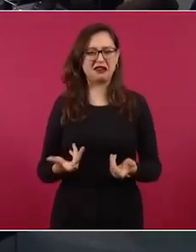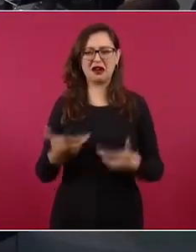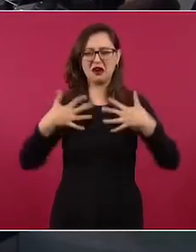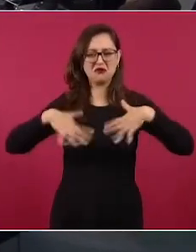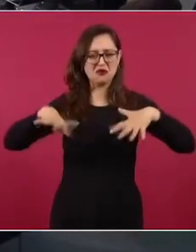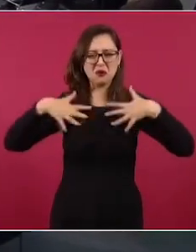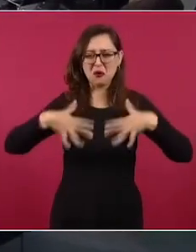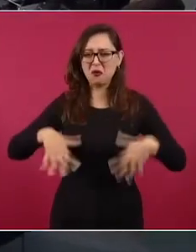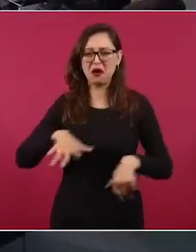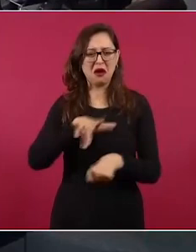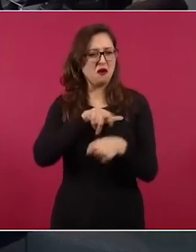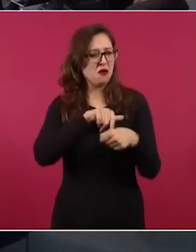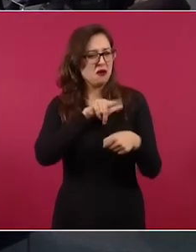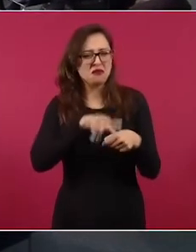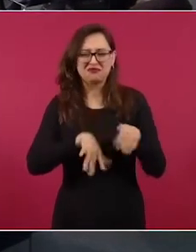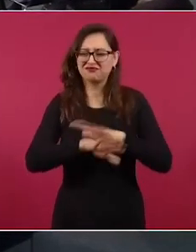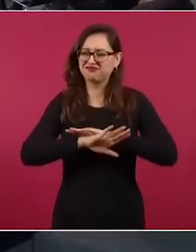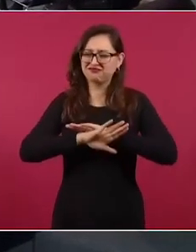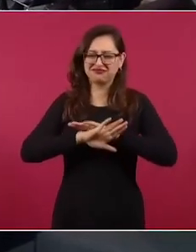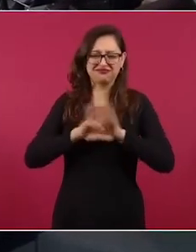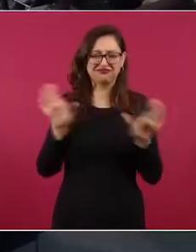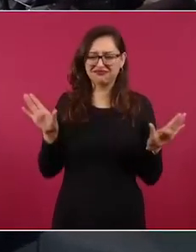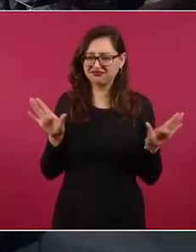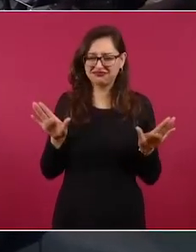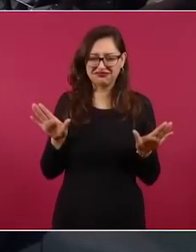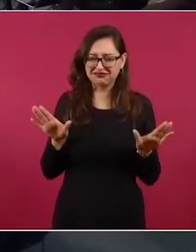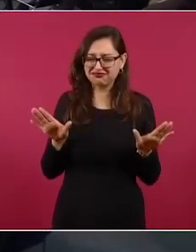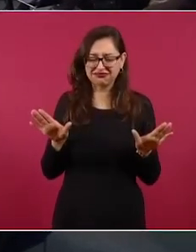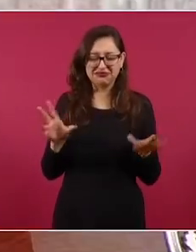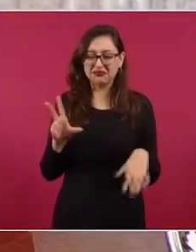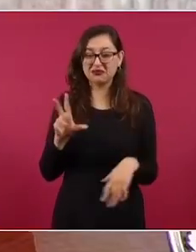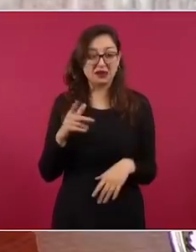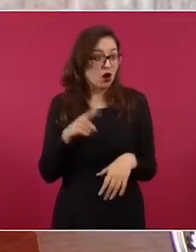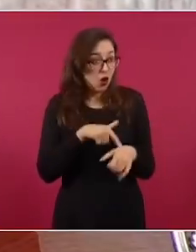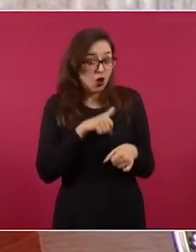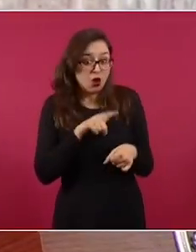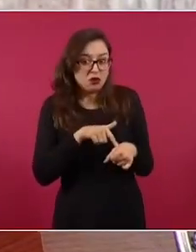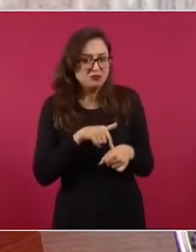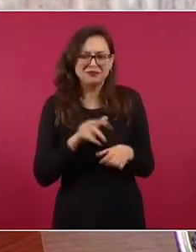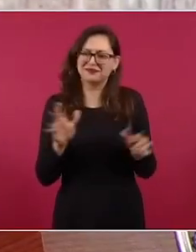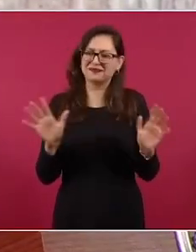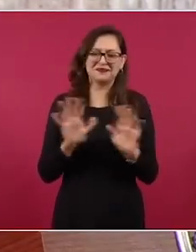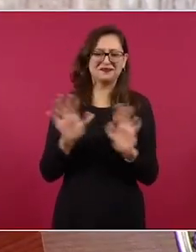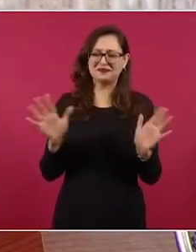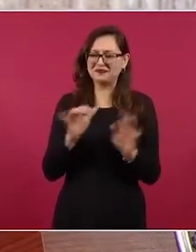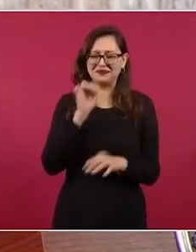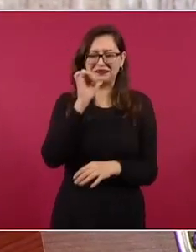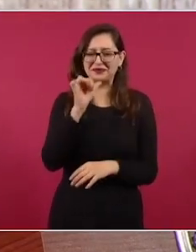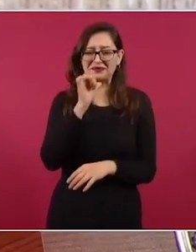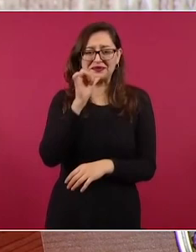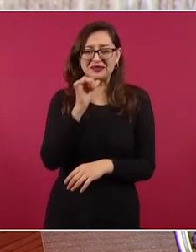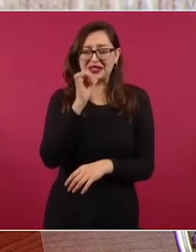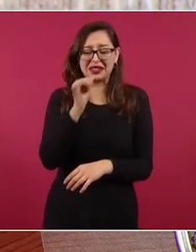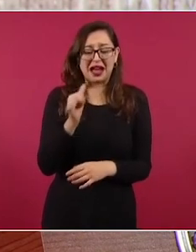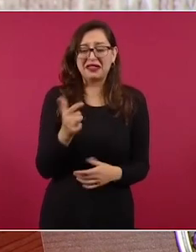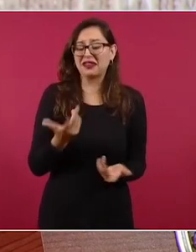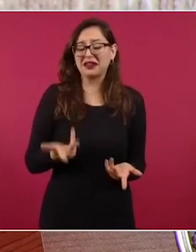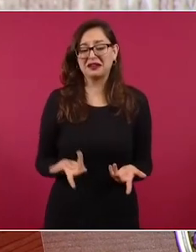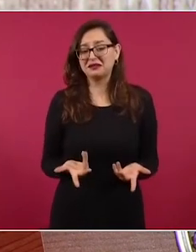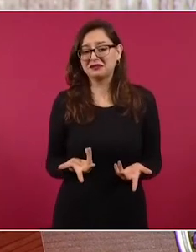Ni un color especial. ¿Mande? Ni tampoco un color especial. No. Lo que hay que llevar sí